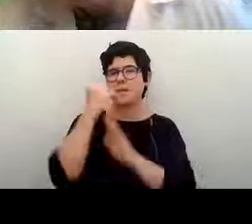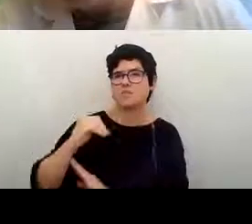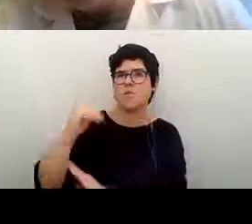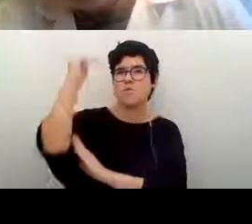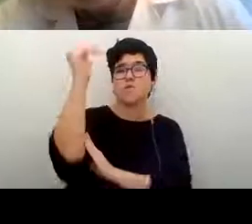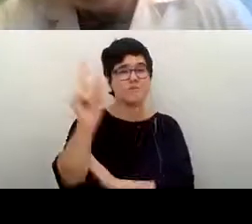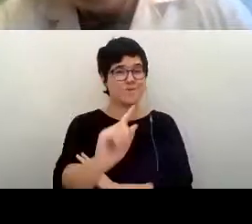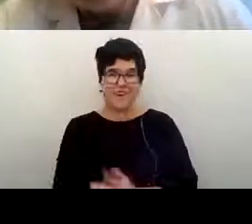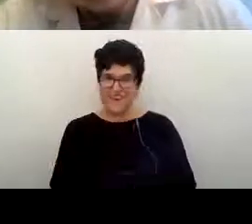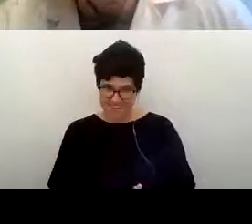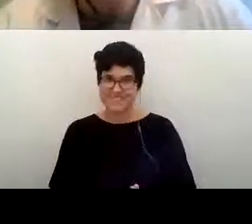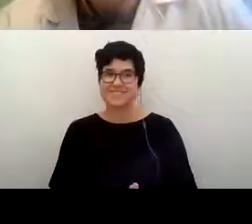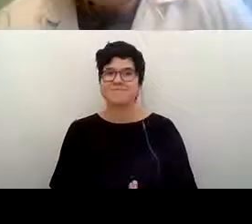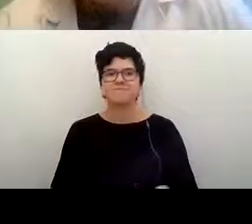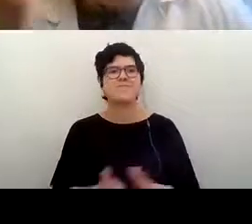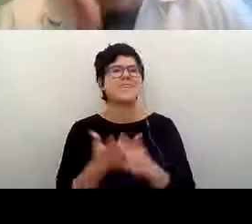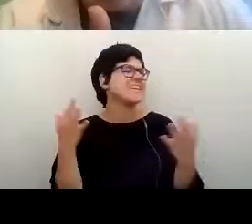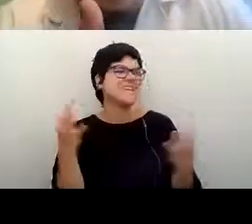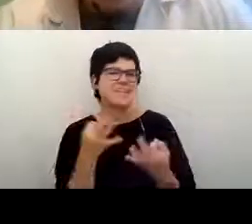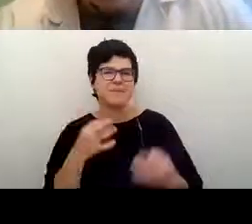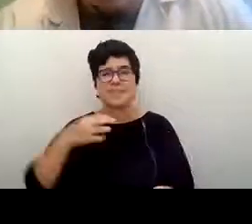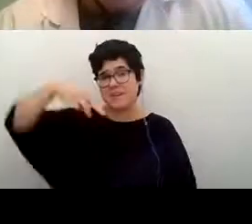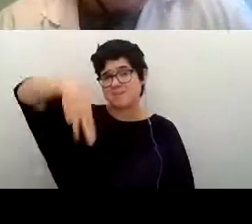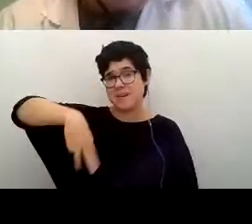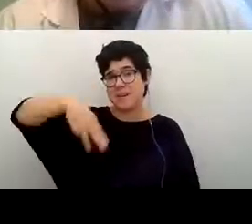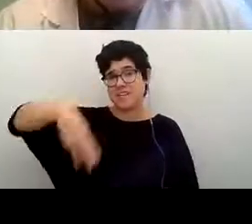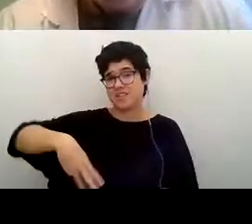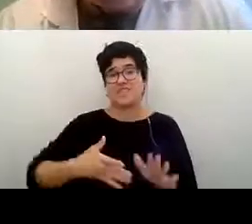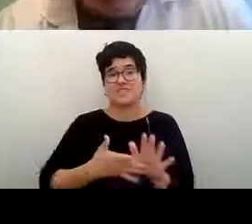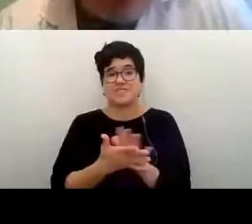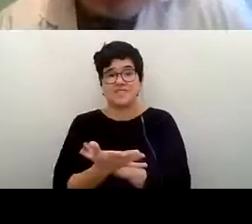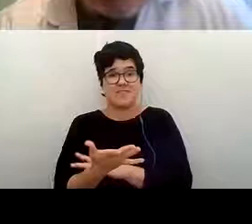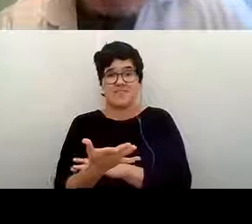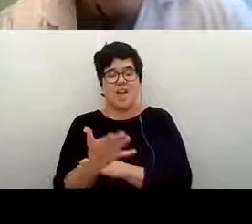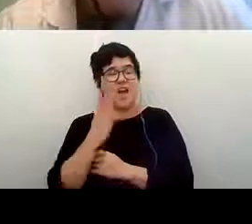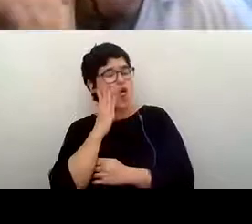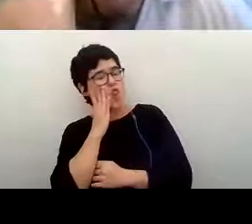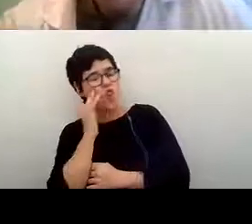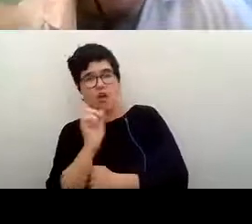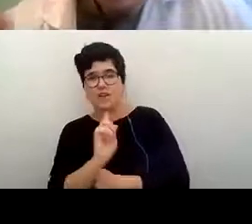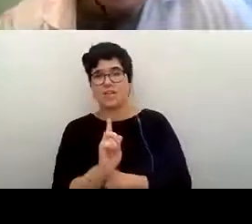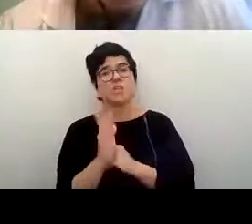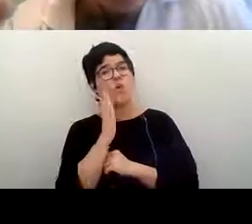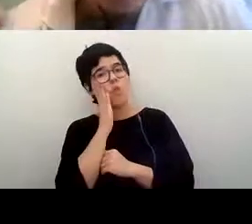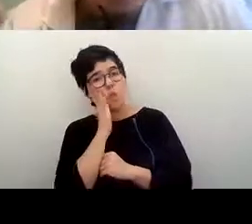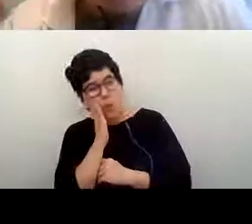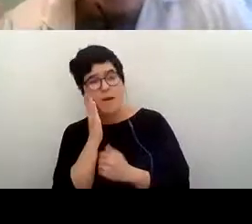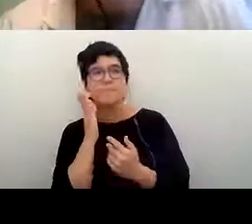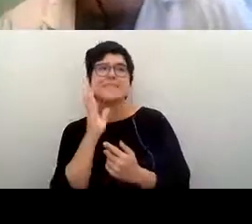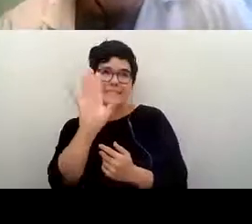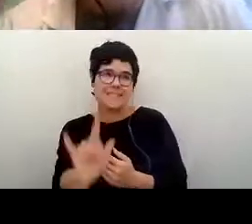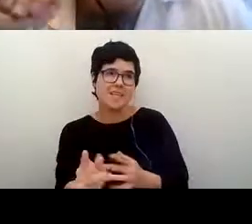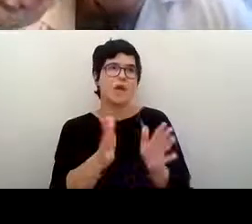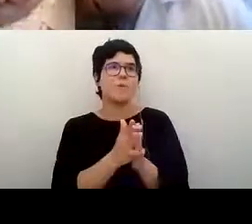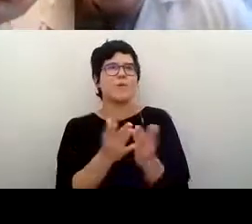niveles fisiológicos necesarios? Pues que hay un descanso no reparador, es decir, sí podemos dormir, pero dormiremos de manera más superficial